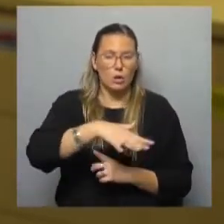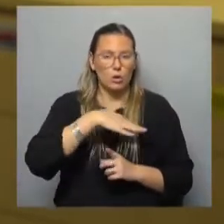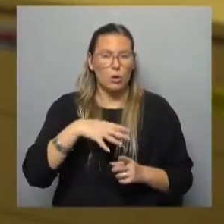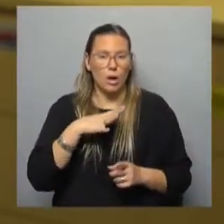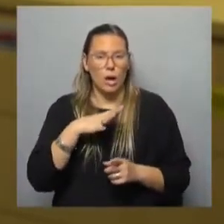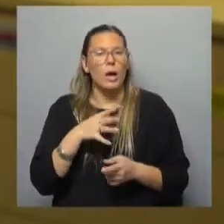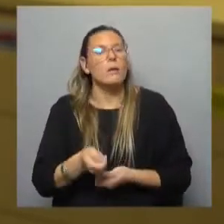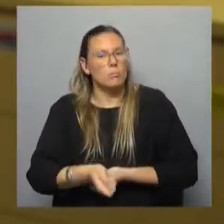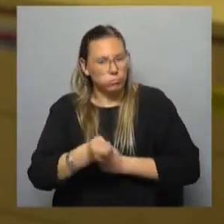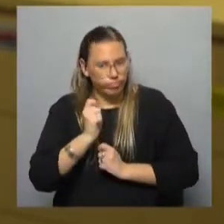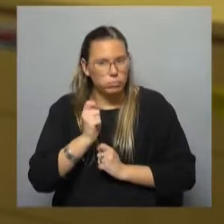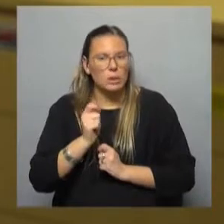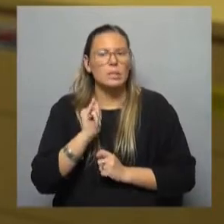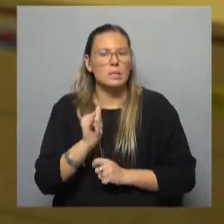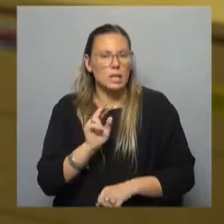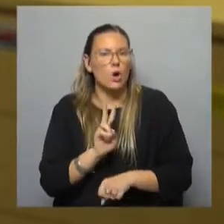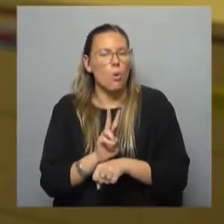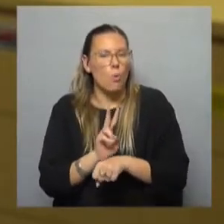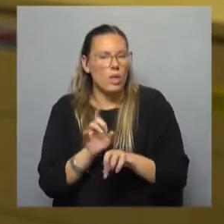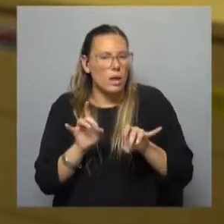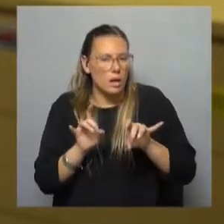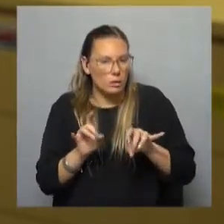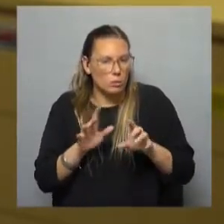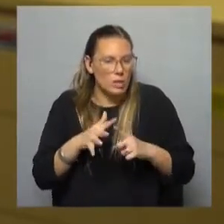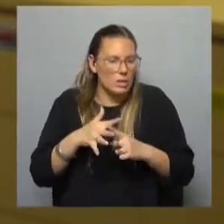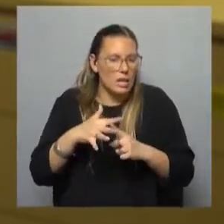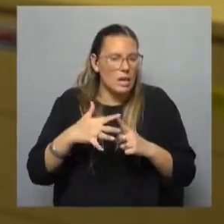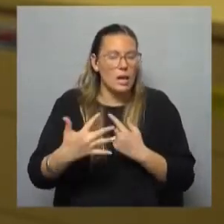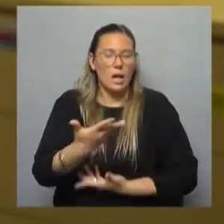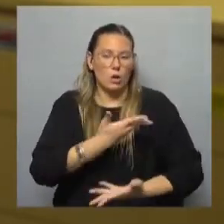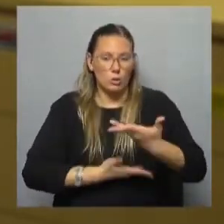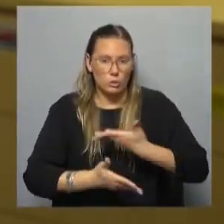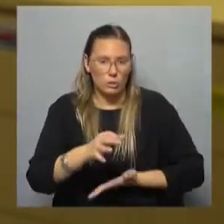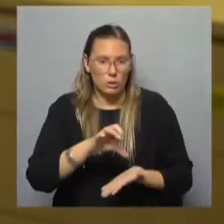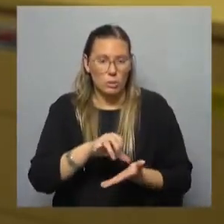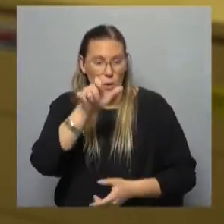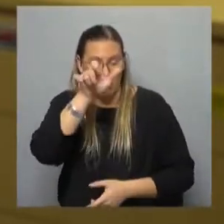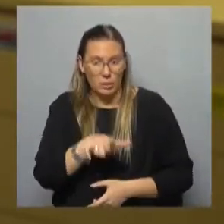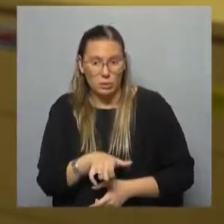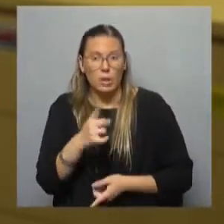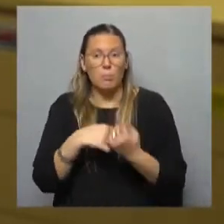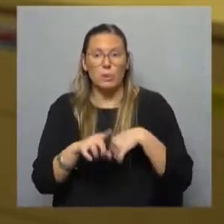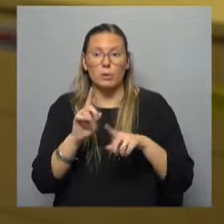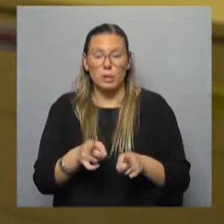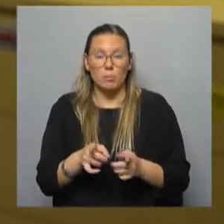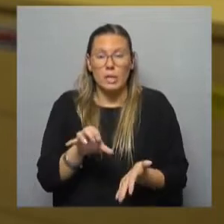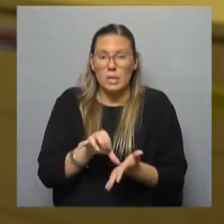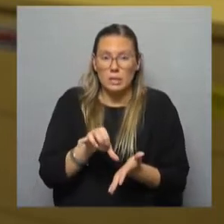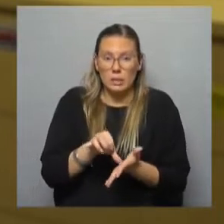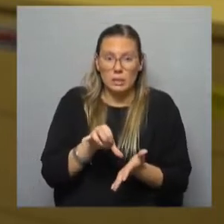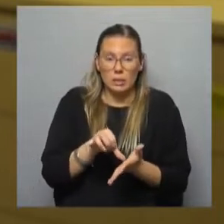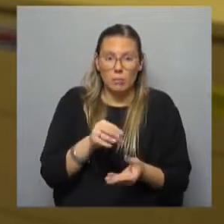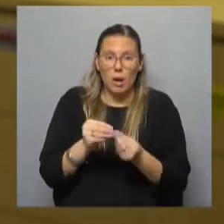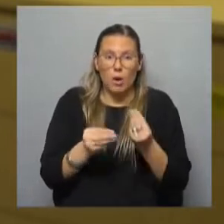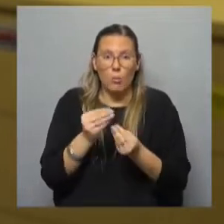de captura ecológico del ecosistema, de los pescadores, pero también del sistema de manejo de